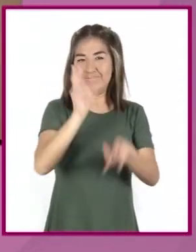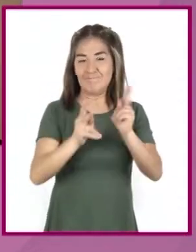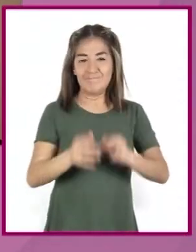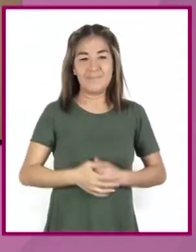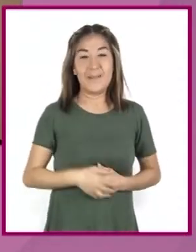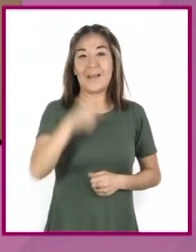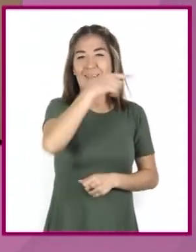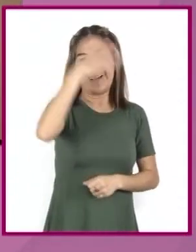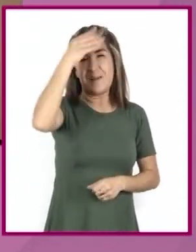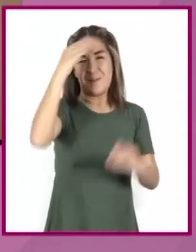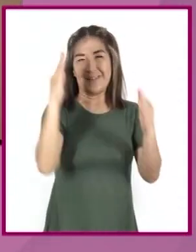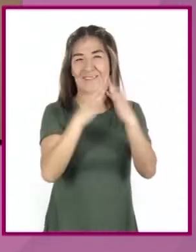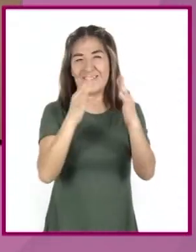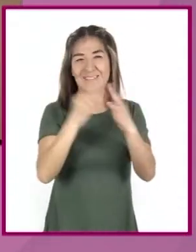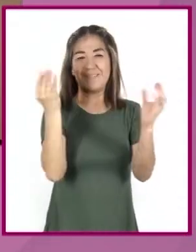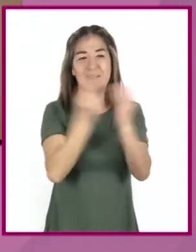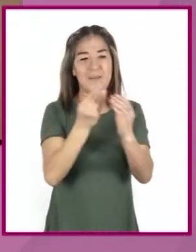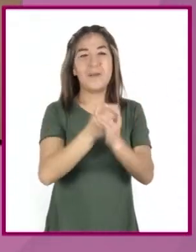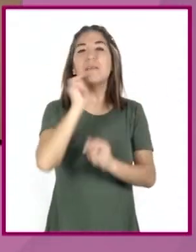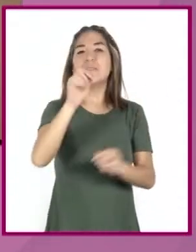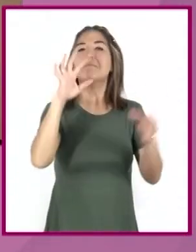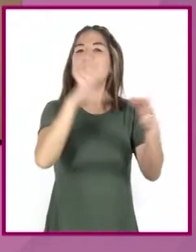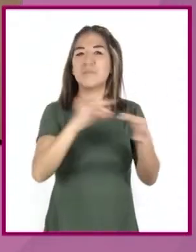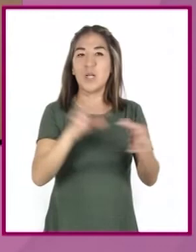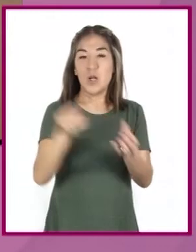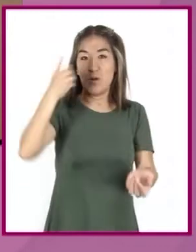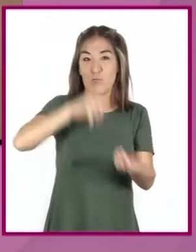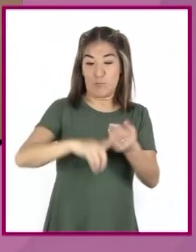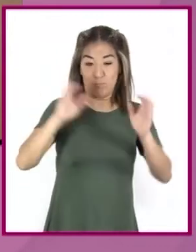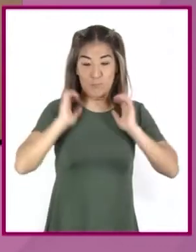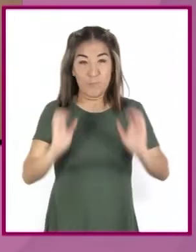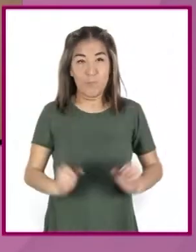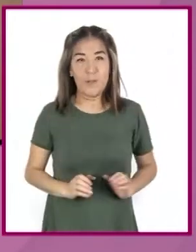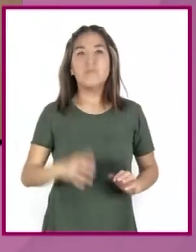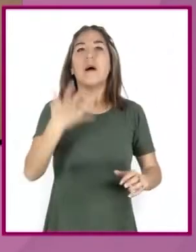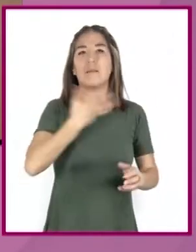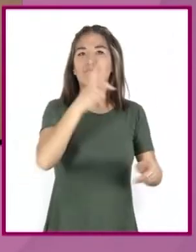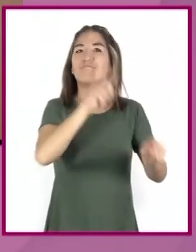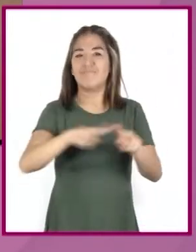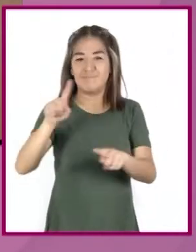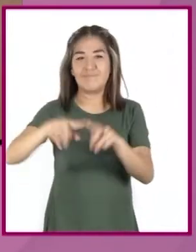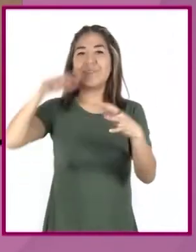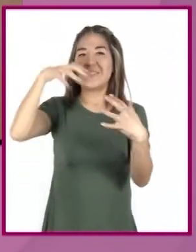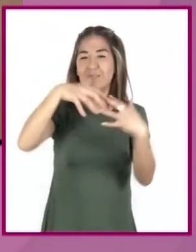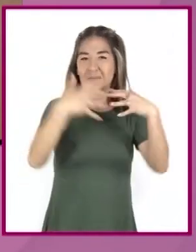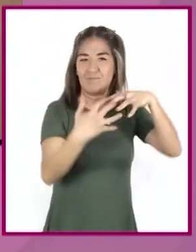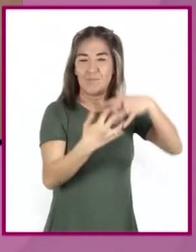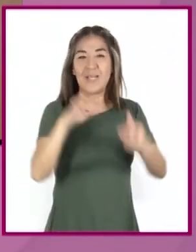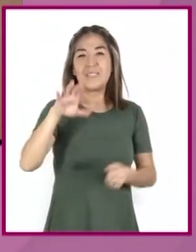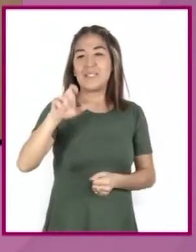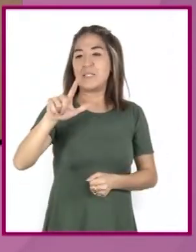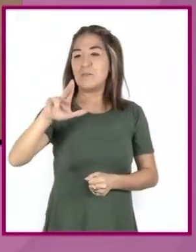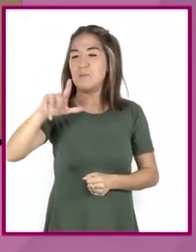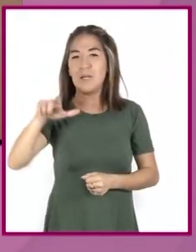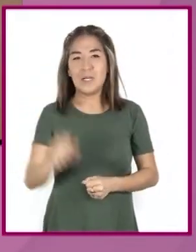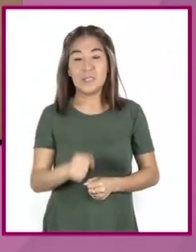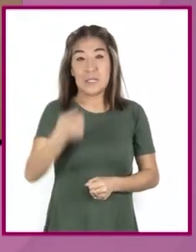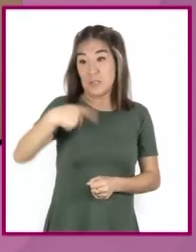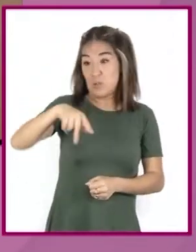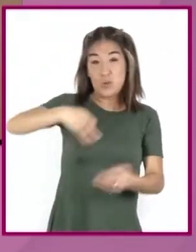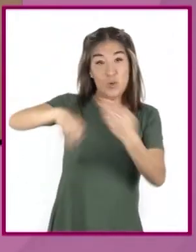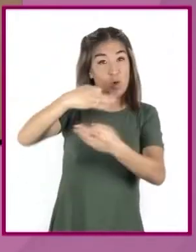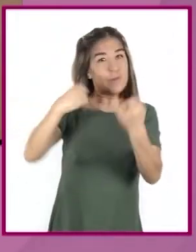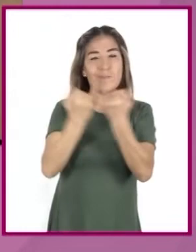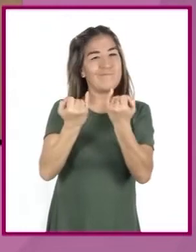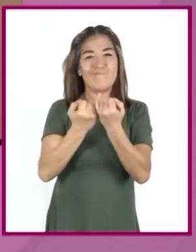clases de Aprende en Casa mencionaron que dentro de nuestro cuerpo existen muchas células, pero no todas son iguales, depende de